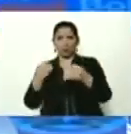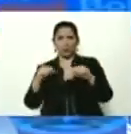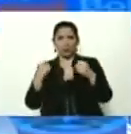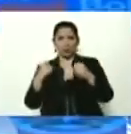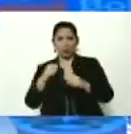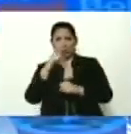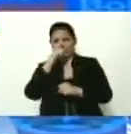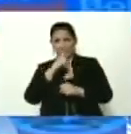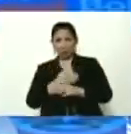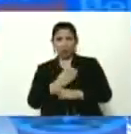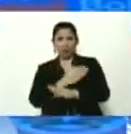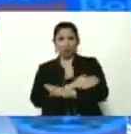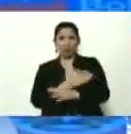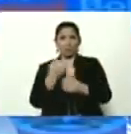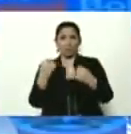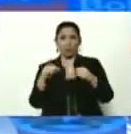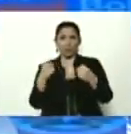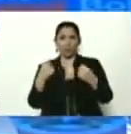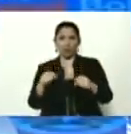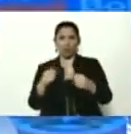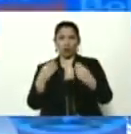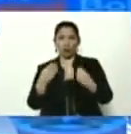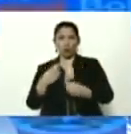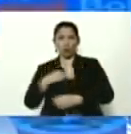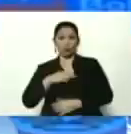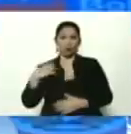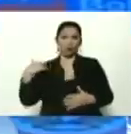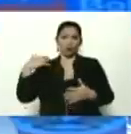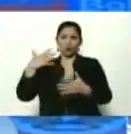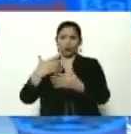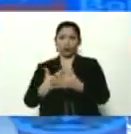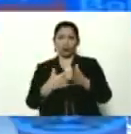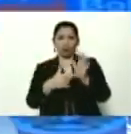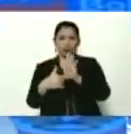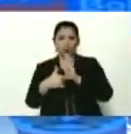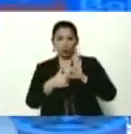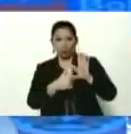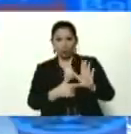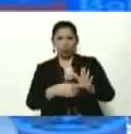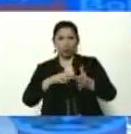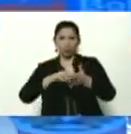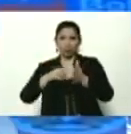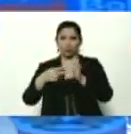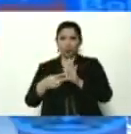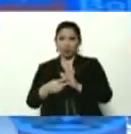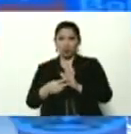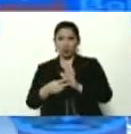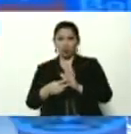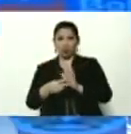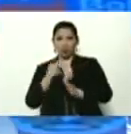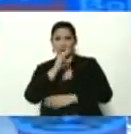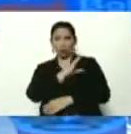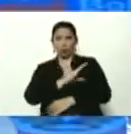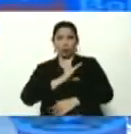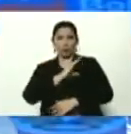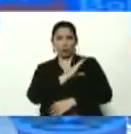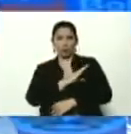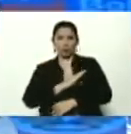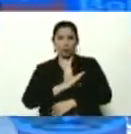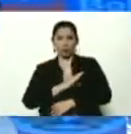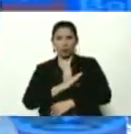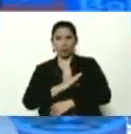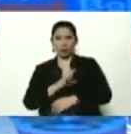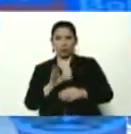años antes preparado, como hemos venido también demostrando lo que ha significado la comisión de delitos, lo